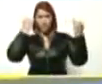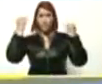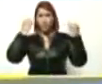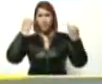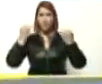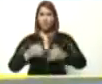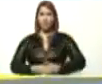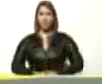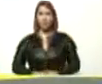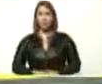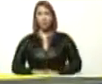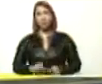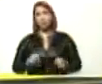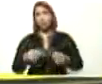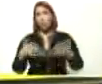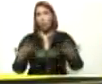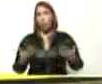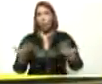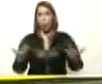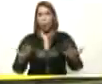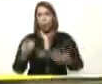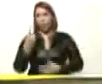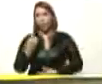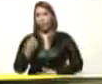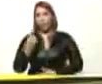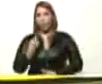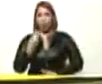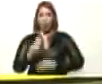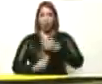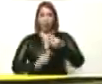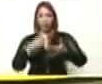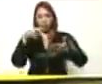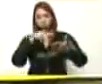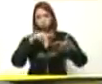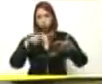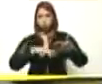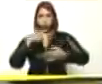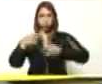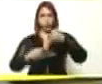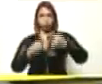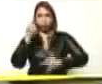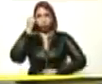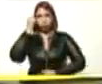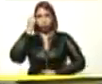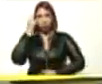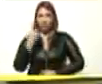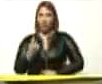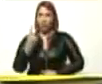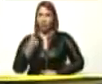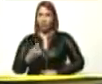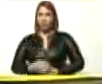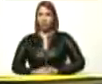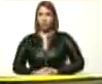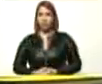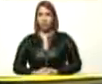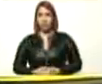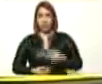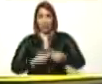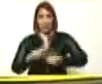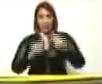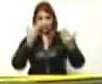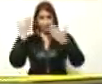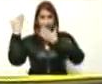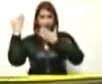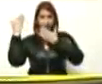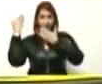cuánta falta, hacen, sus crónicas, diarias, y cuánta falta, nos van a hacer, desde la asamblea nacional,